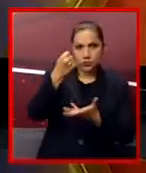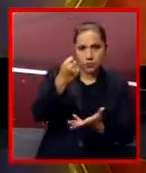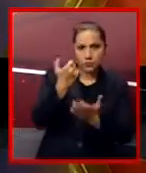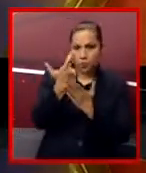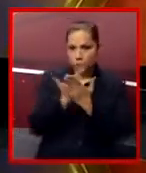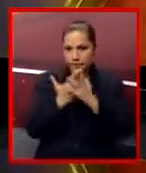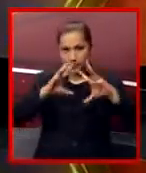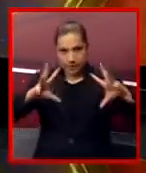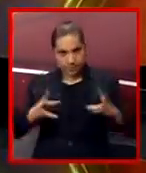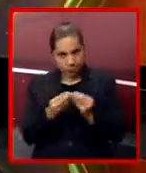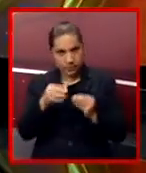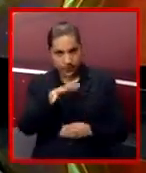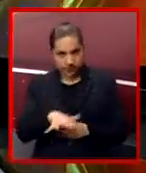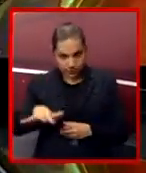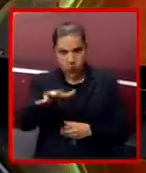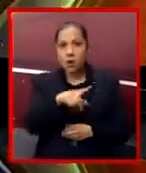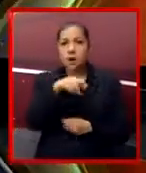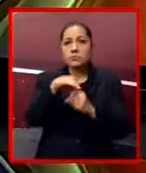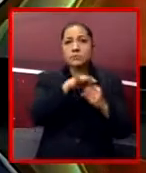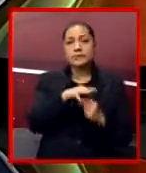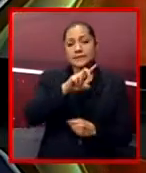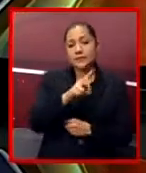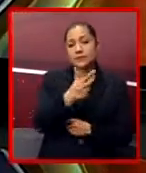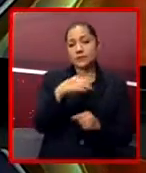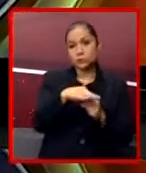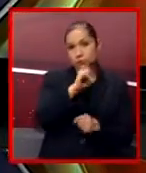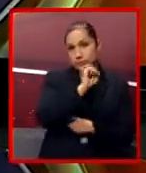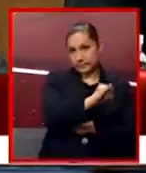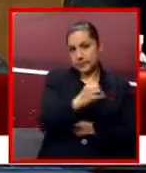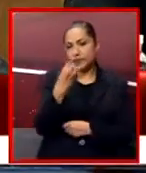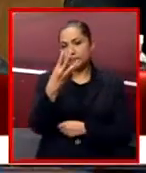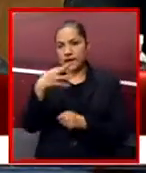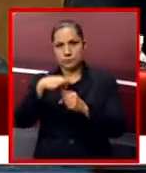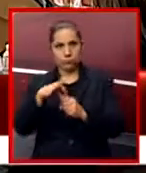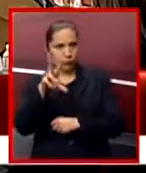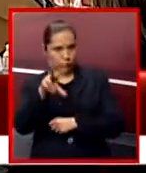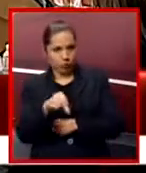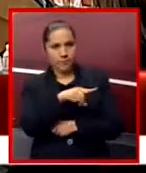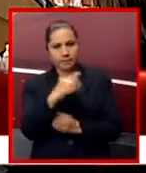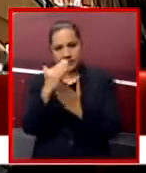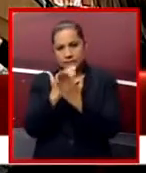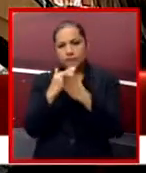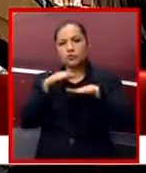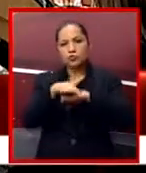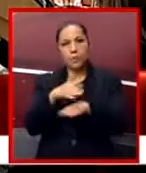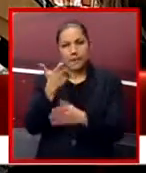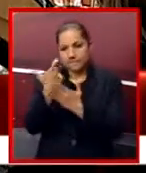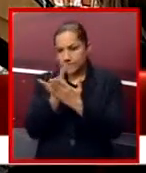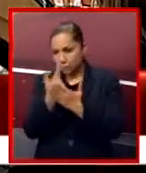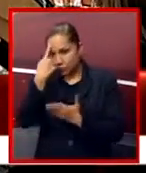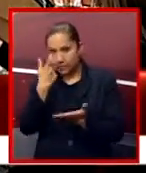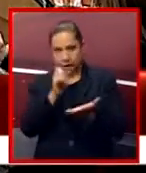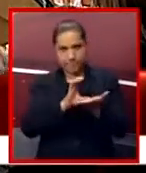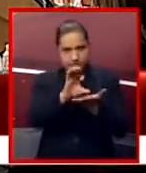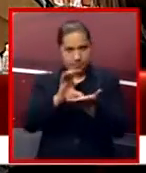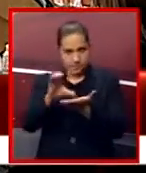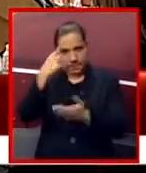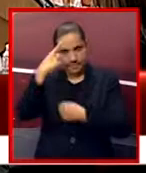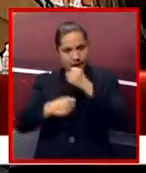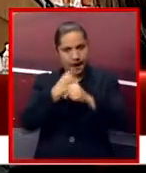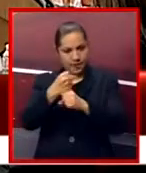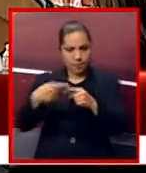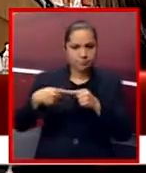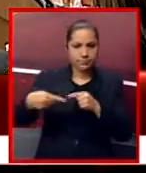aprobaron en lo general con 37 votos en pro y 3 en contra el dictamen del presupuesto de egresos de la Federación para el ejercicio